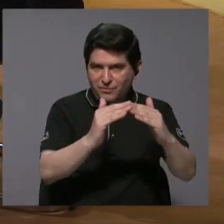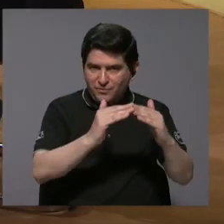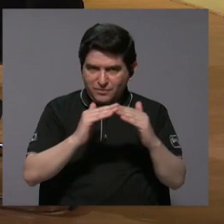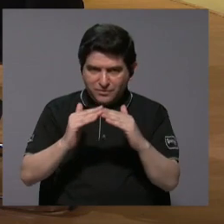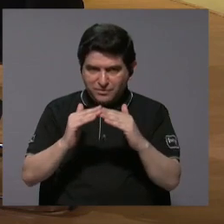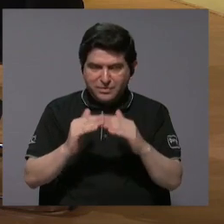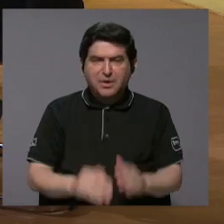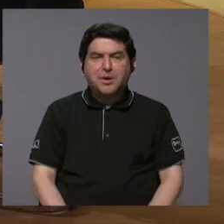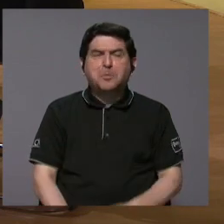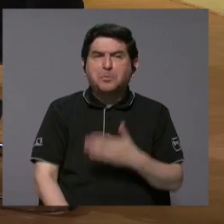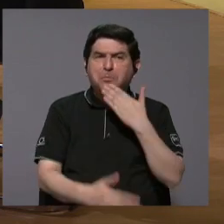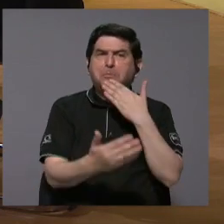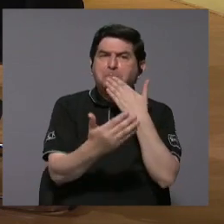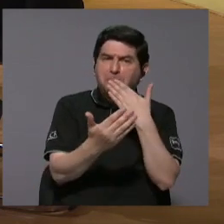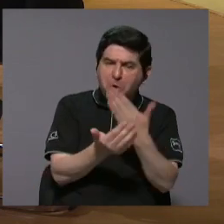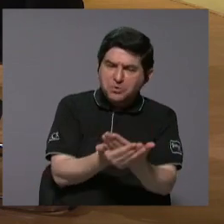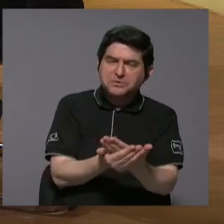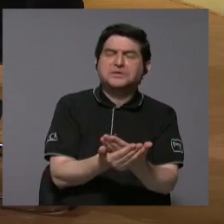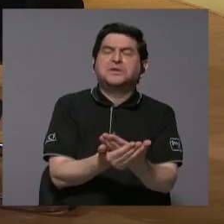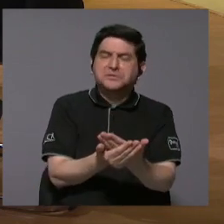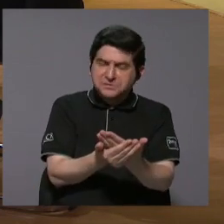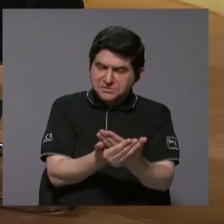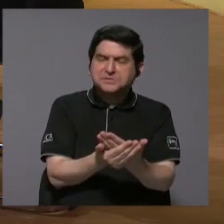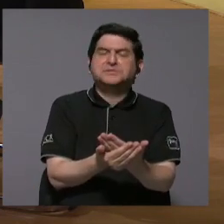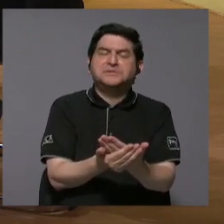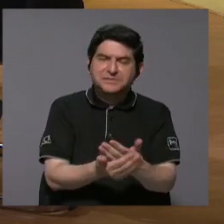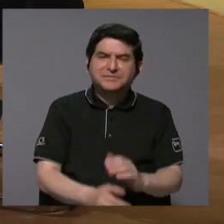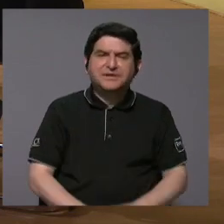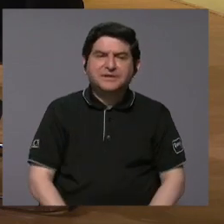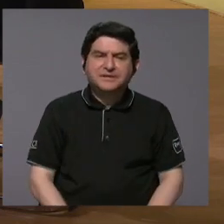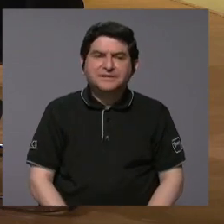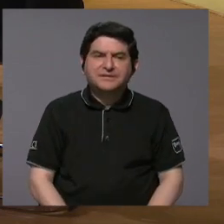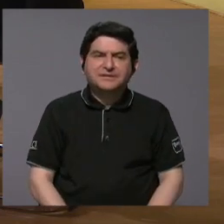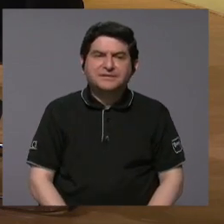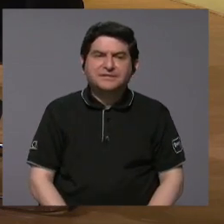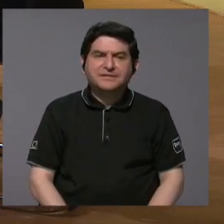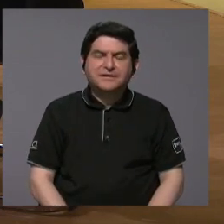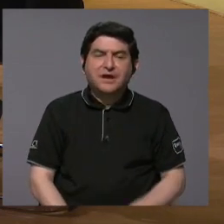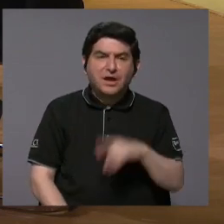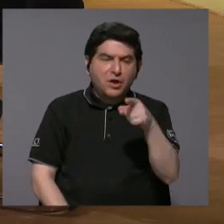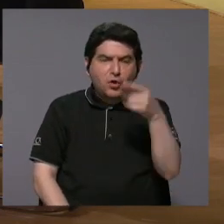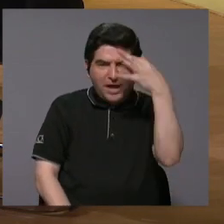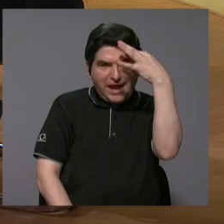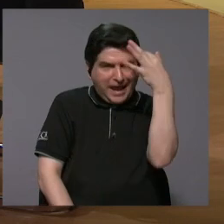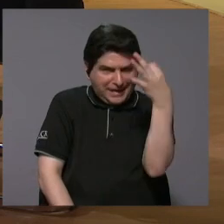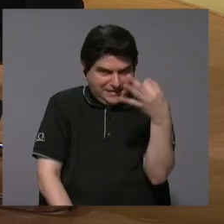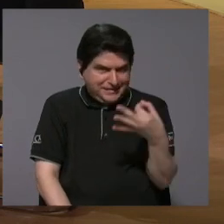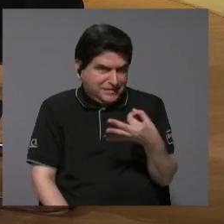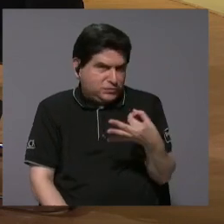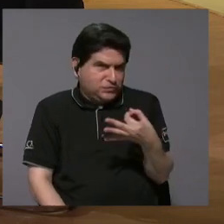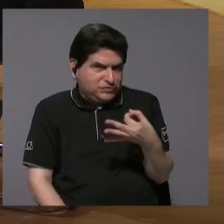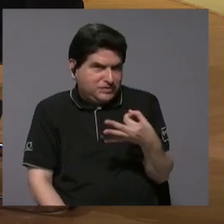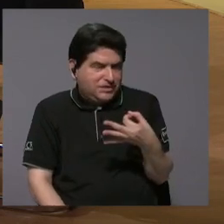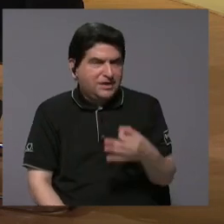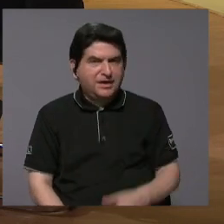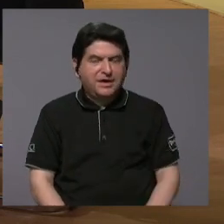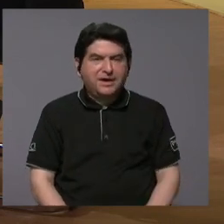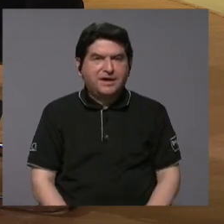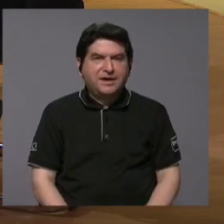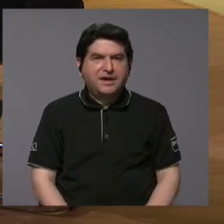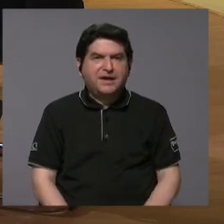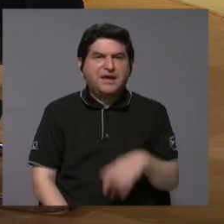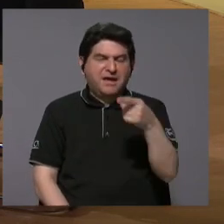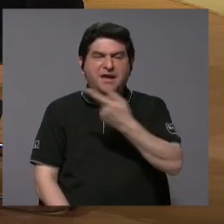que generosamente ha recorrido el resto de lo que ellos consideran la hispanidad,